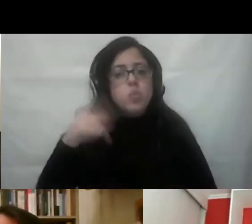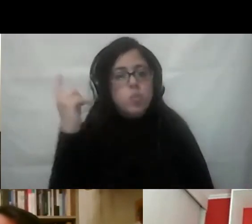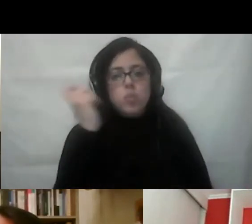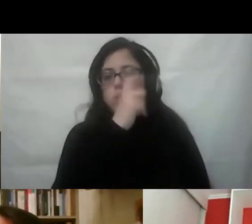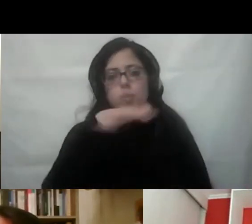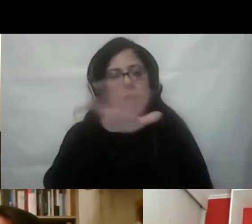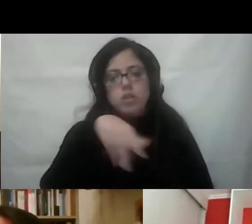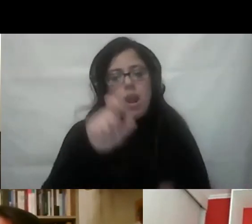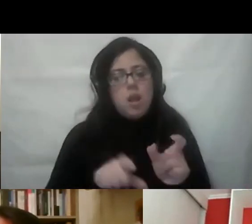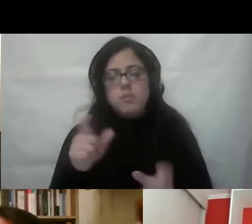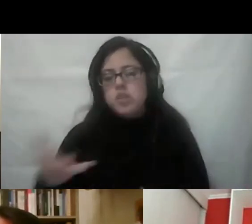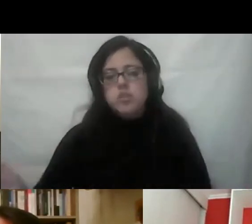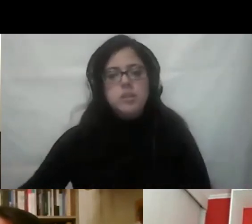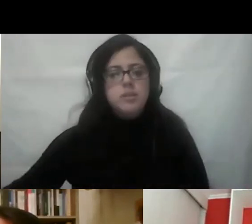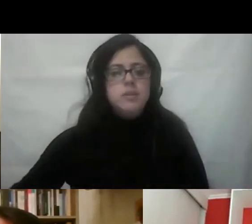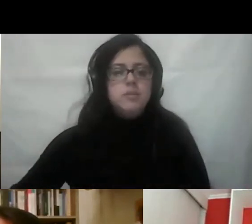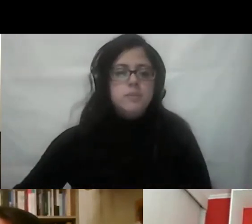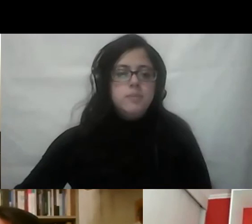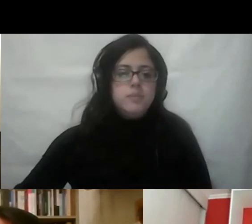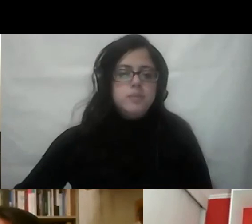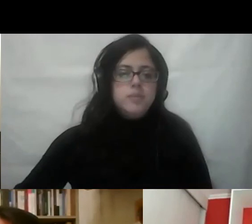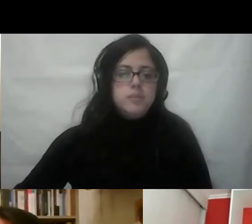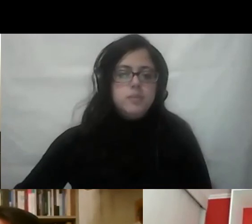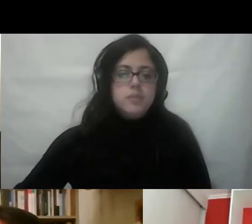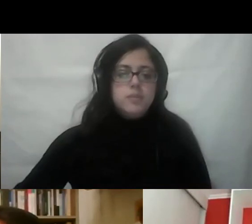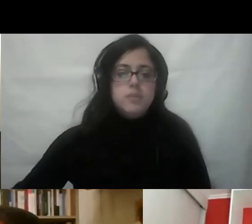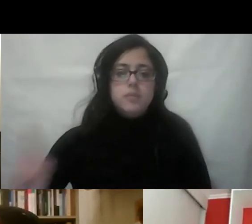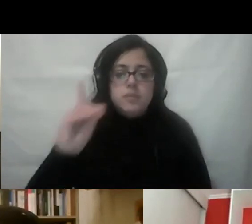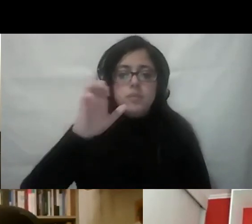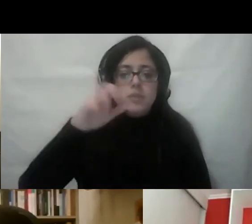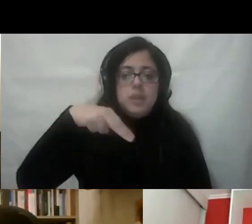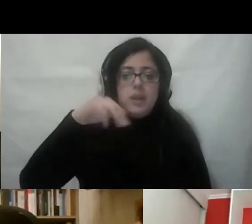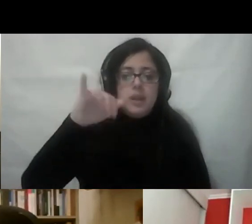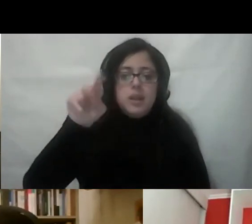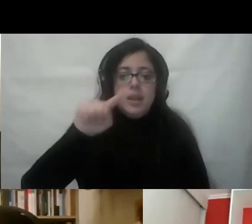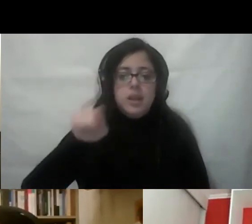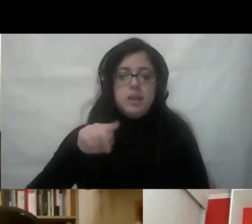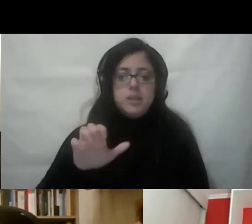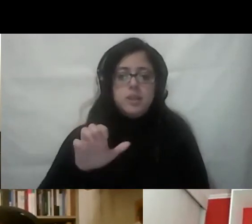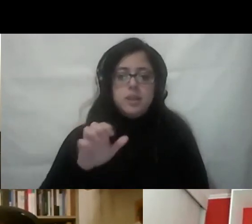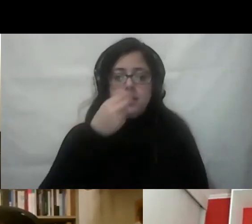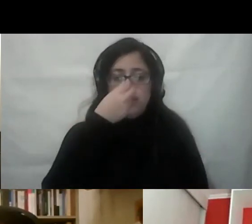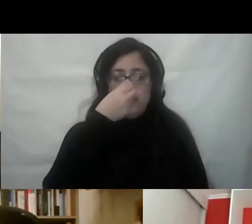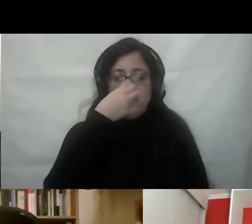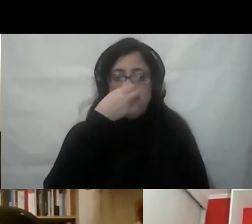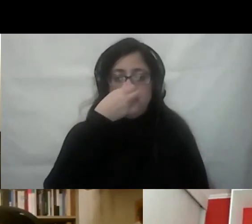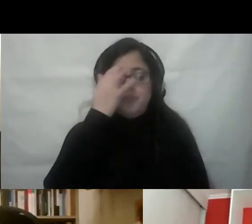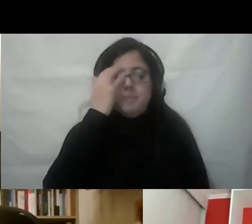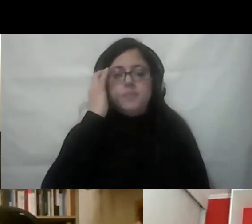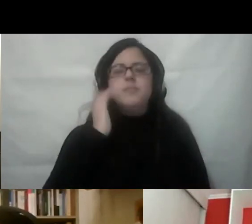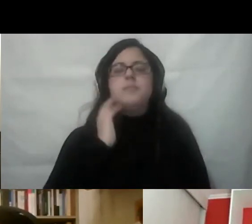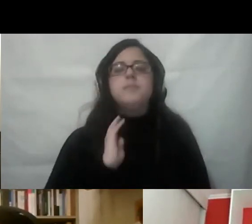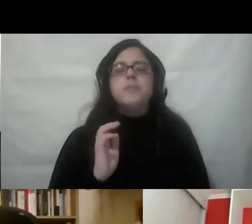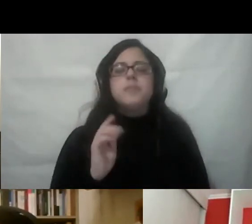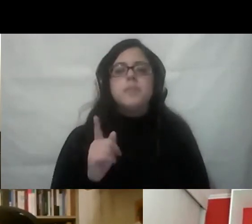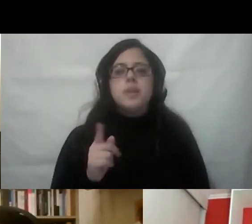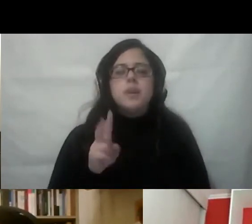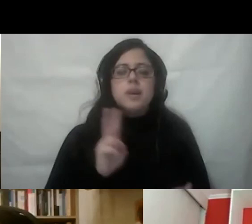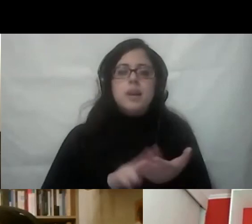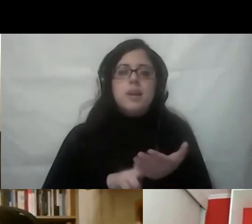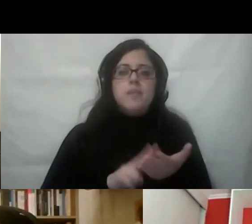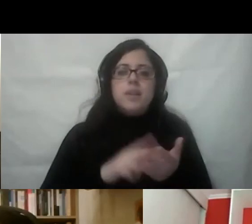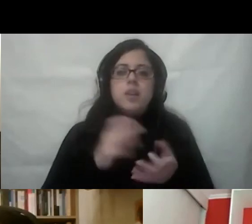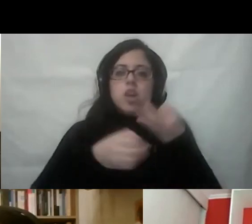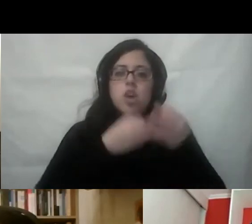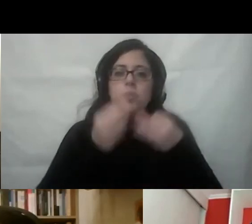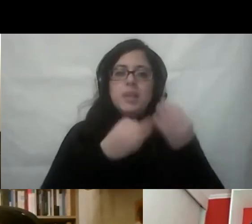todos. Así que, Denise. Sí, tenemos tres preguntas, varios comentarios de agradecimiento